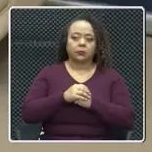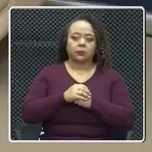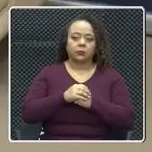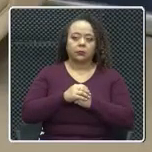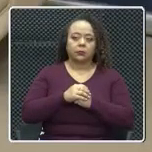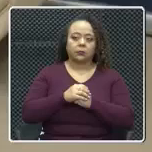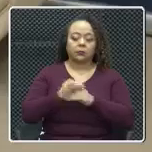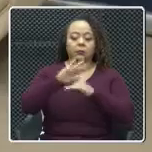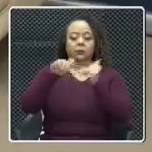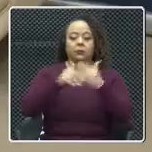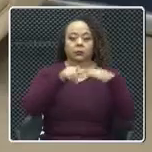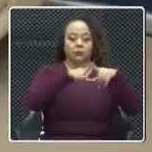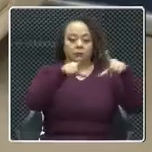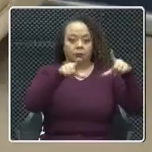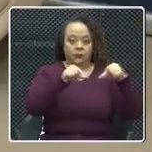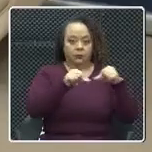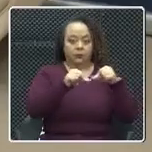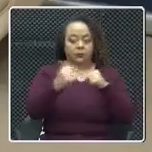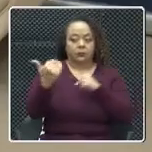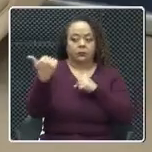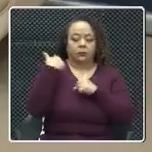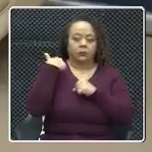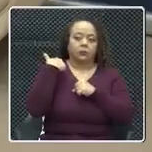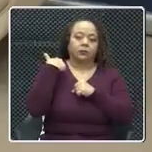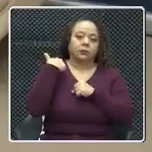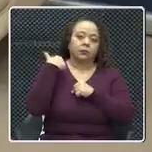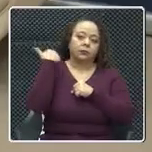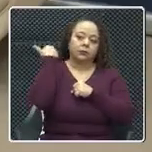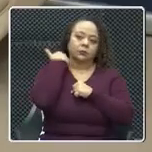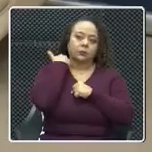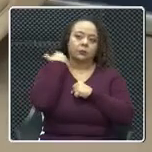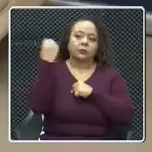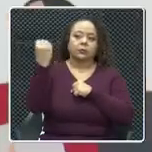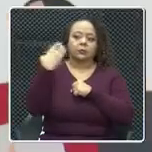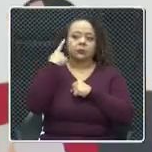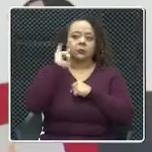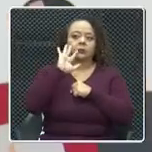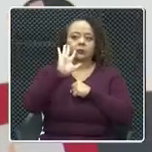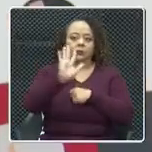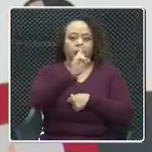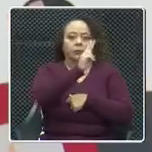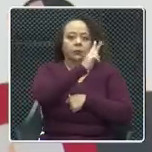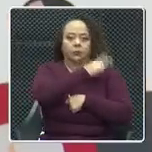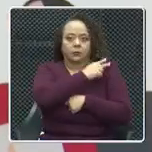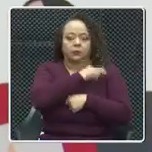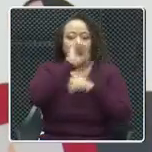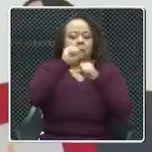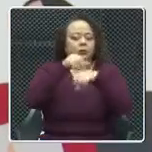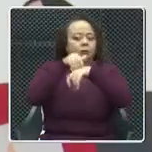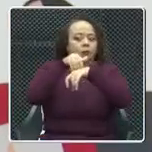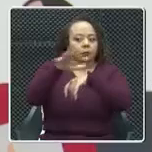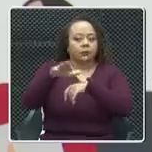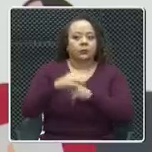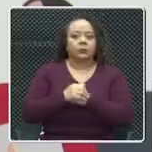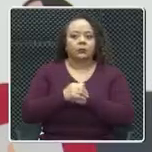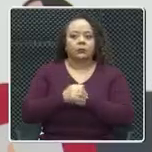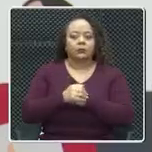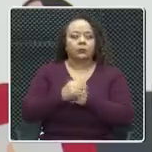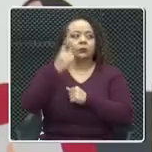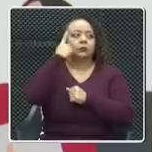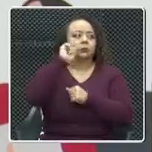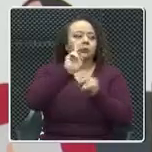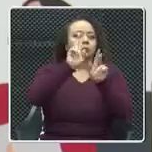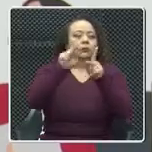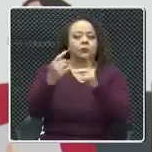Vamos a ver, toda referencia o todo aviso de accidente es enviado más bien por su patrón o puede ser enviado por